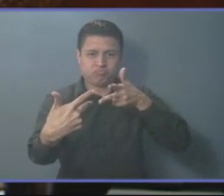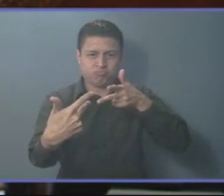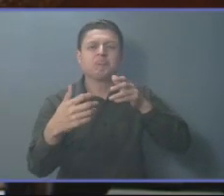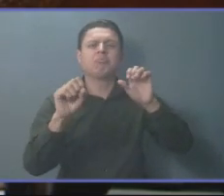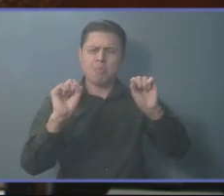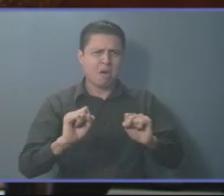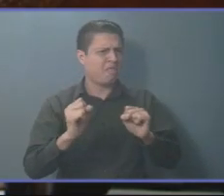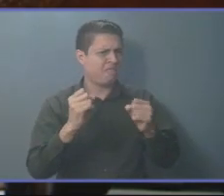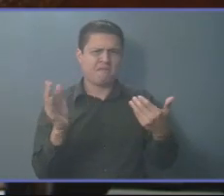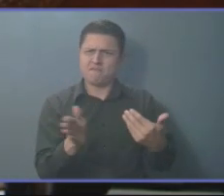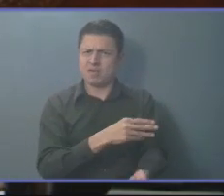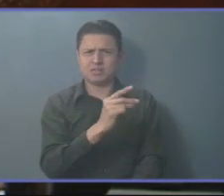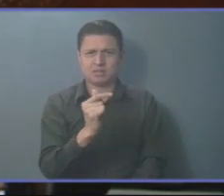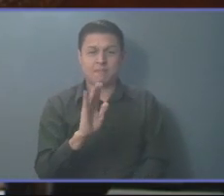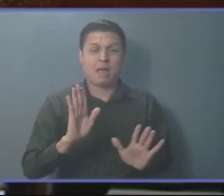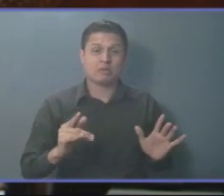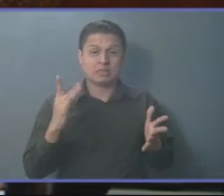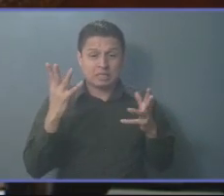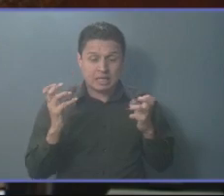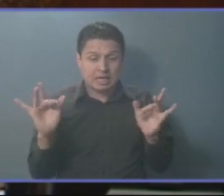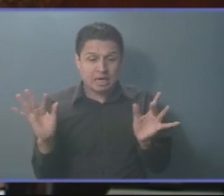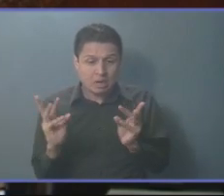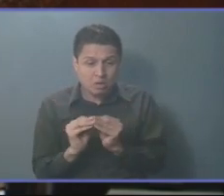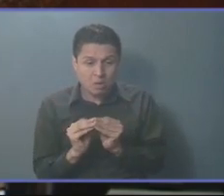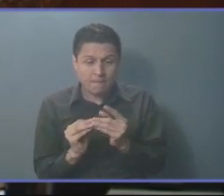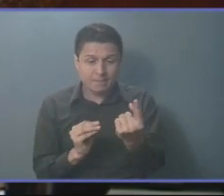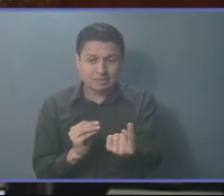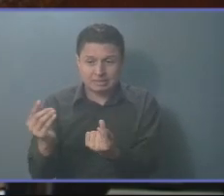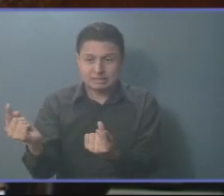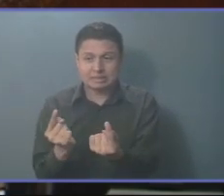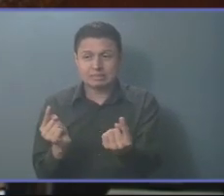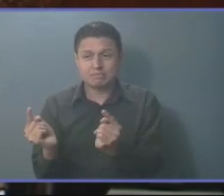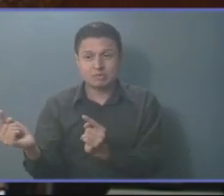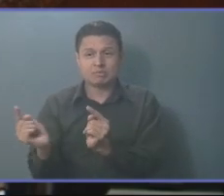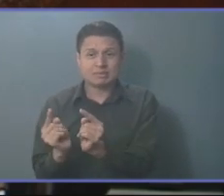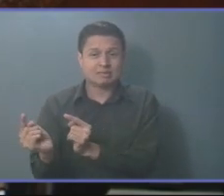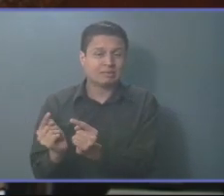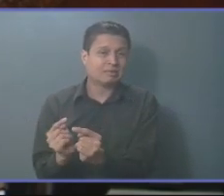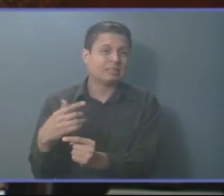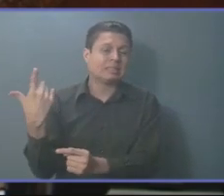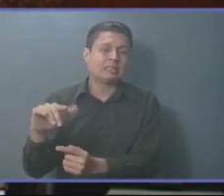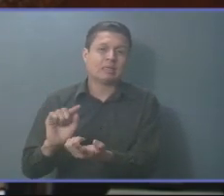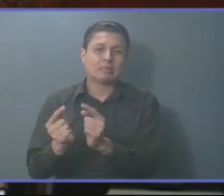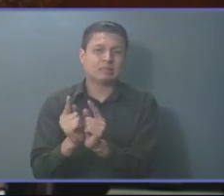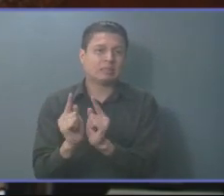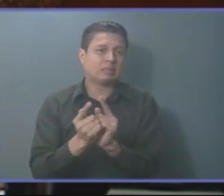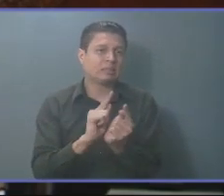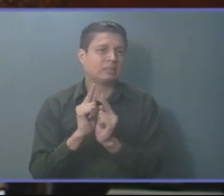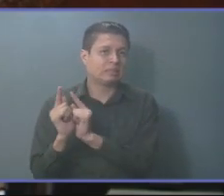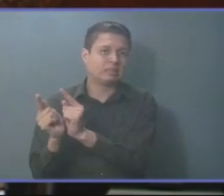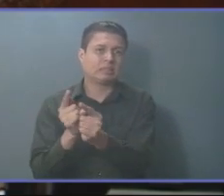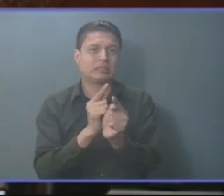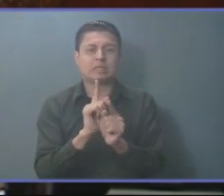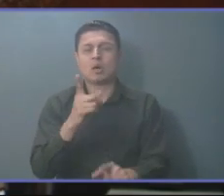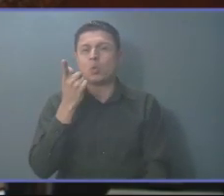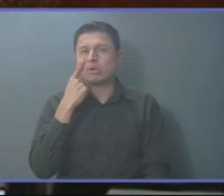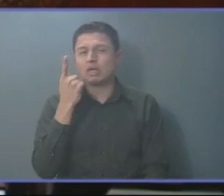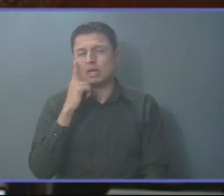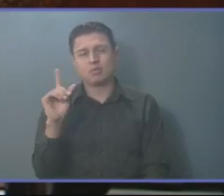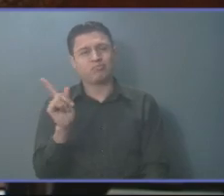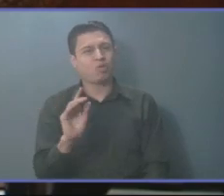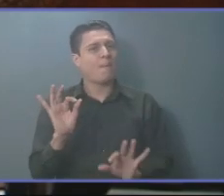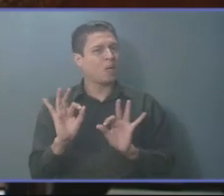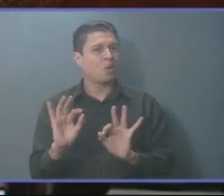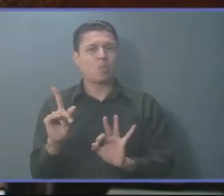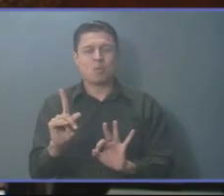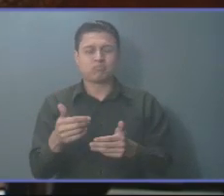Respetando la normativa vigente en el marco de esta ley, se podrán introducir ajustes a los horarios y jornadas de trabajo necesarios